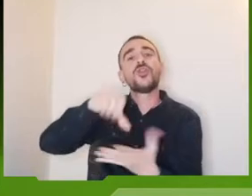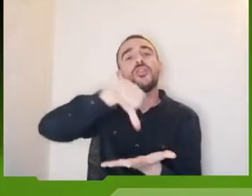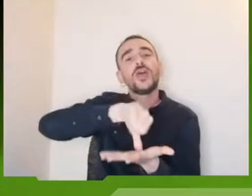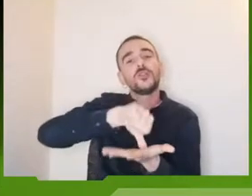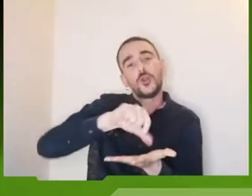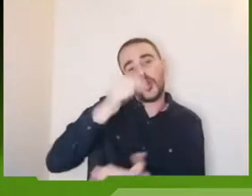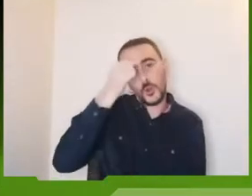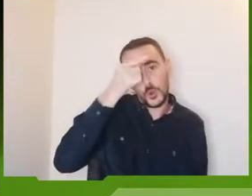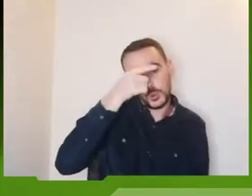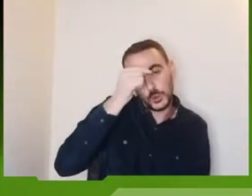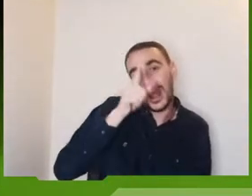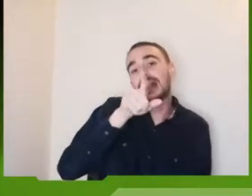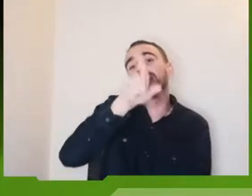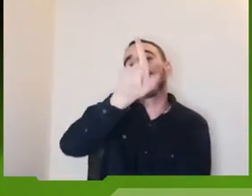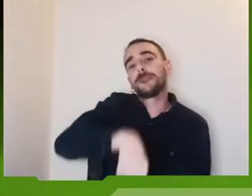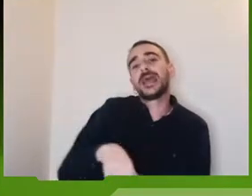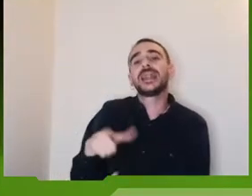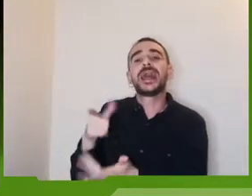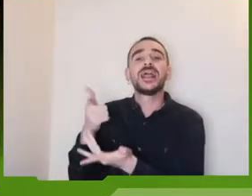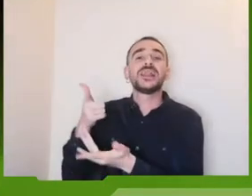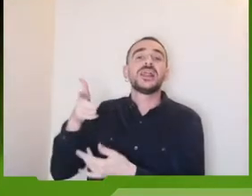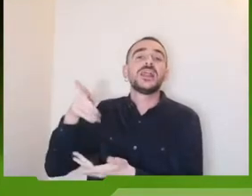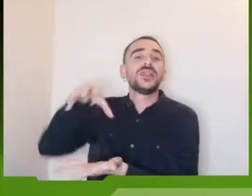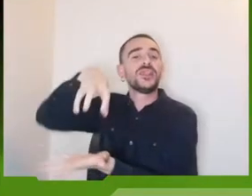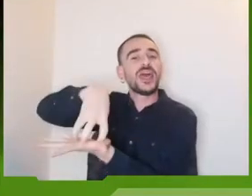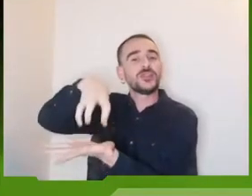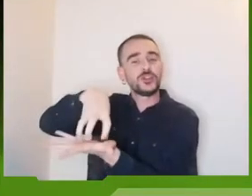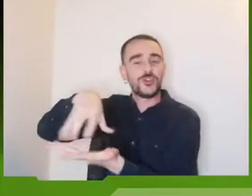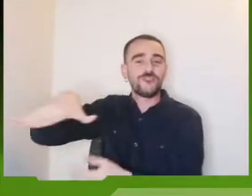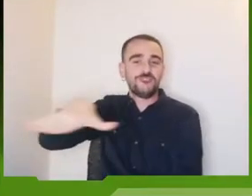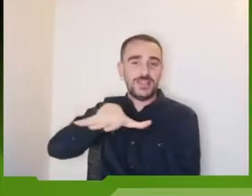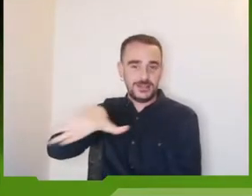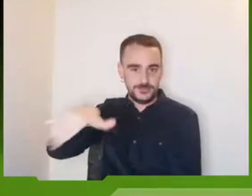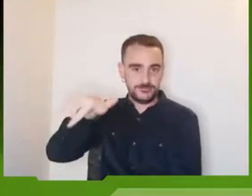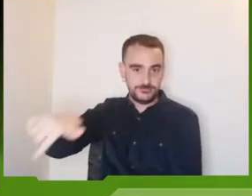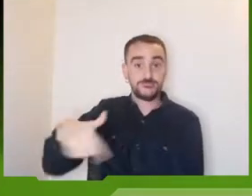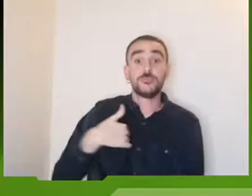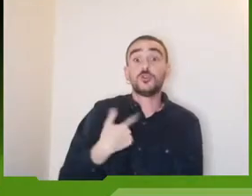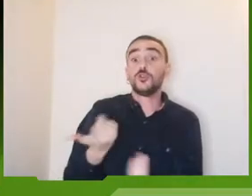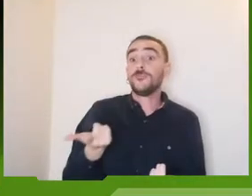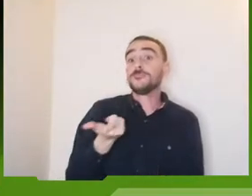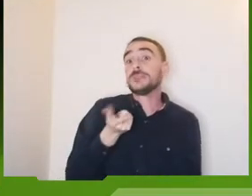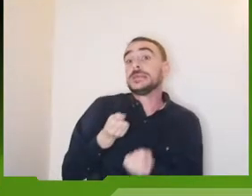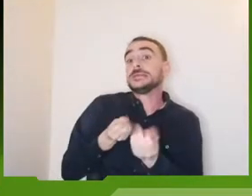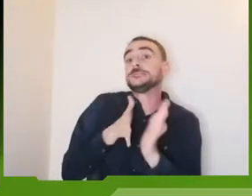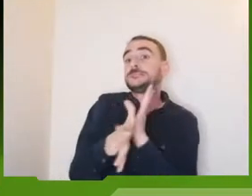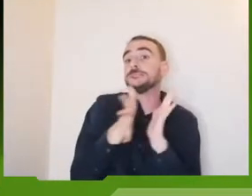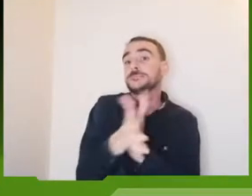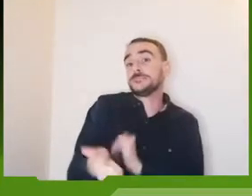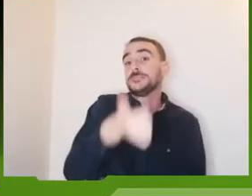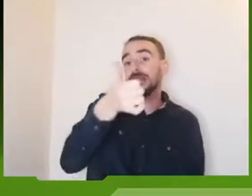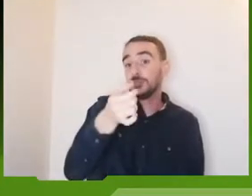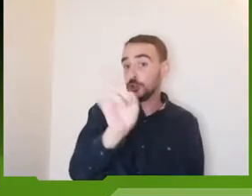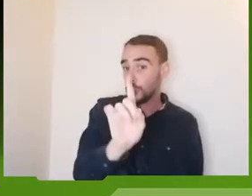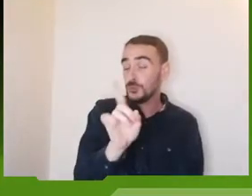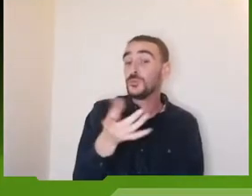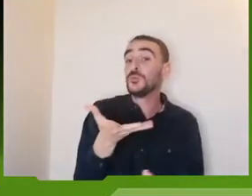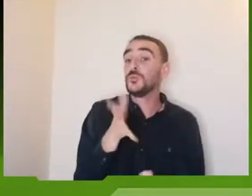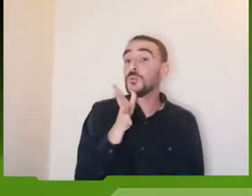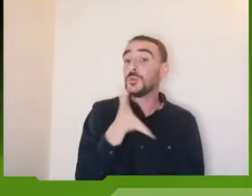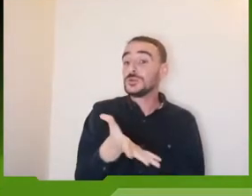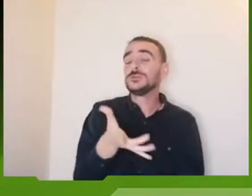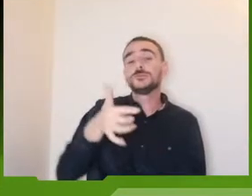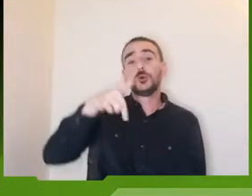Así que no me enrollo más porque la receta de hoy es elaborada, entonces estaremos